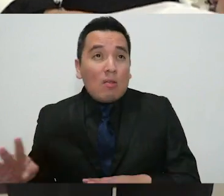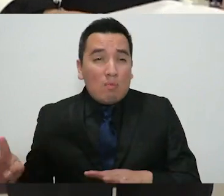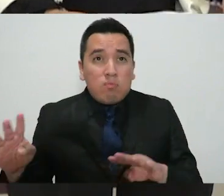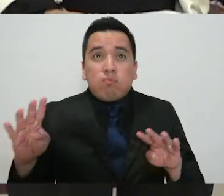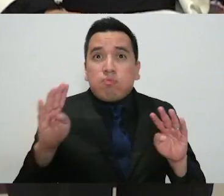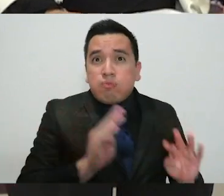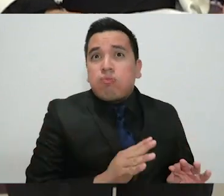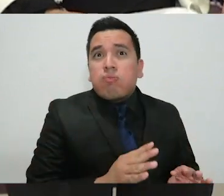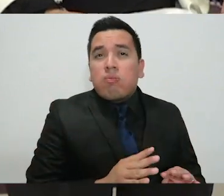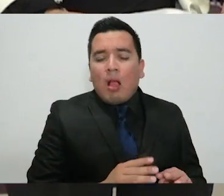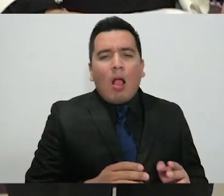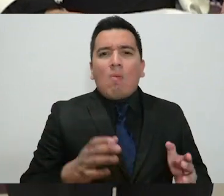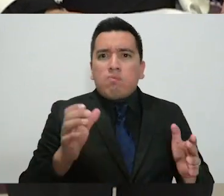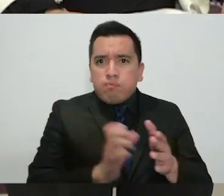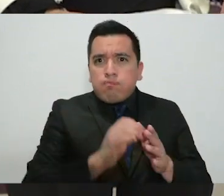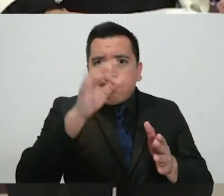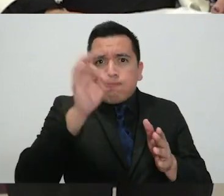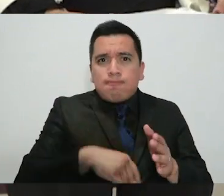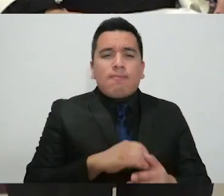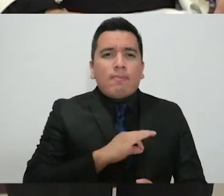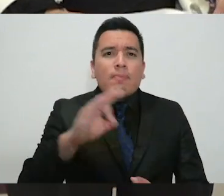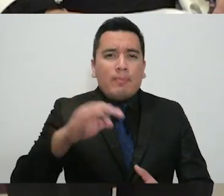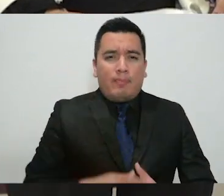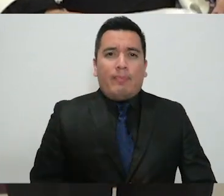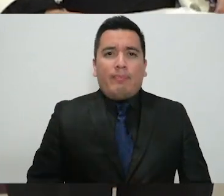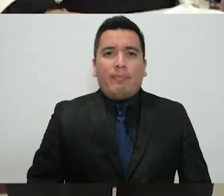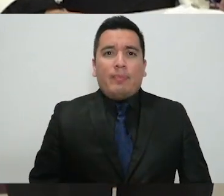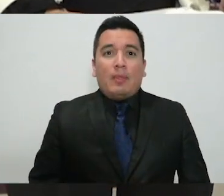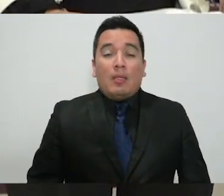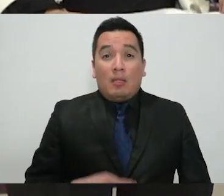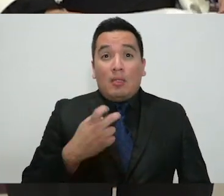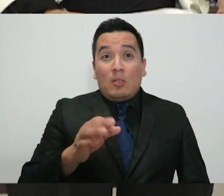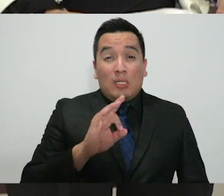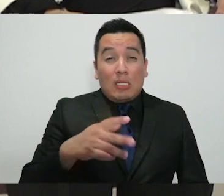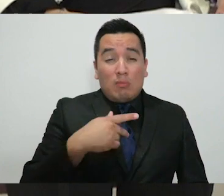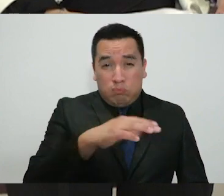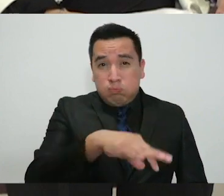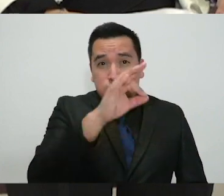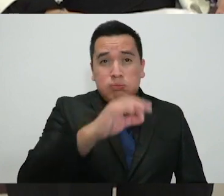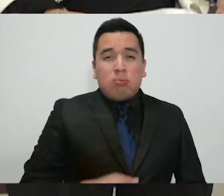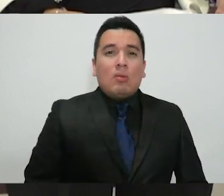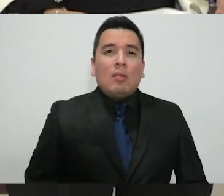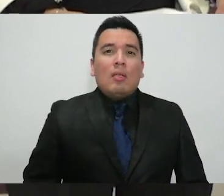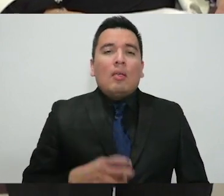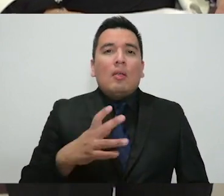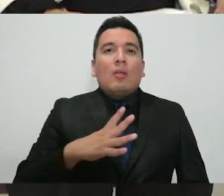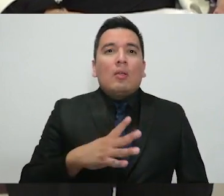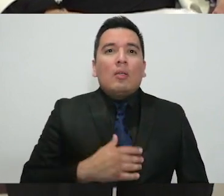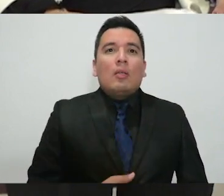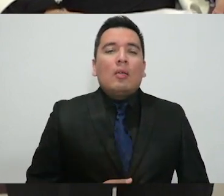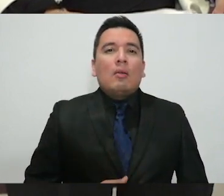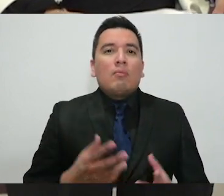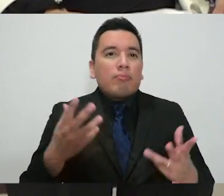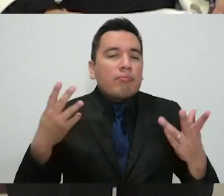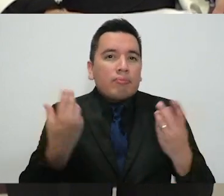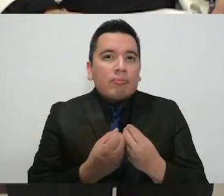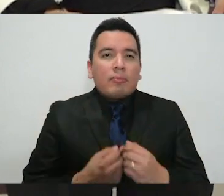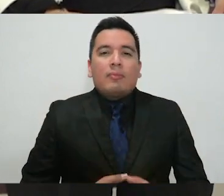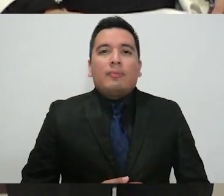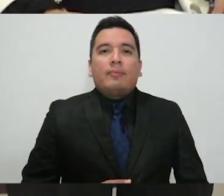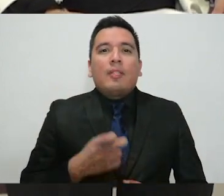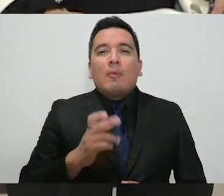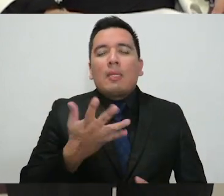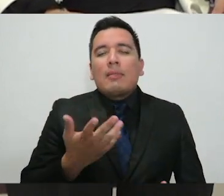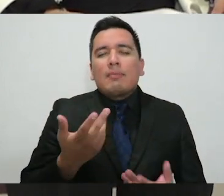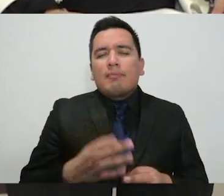su comunidad de migrantes y al ser, si son elegidos, se integren a los congresos y eso hace una diferencia